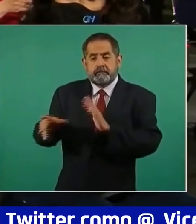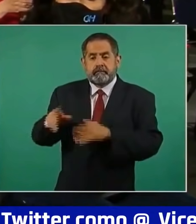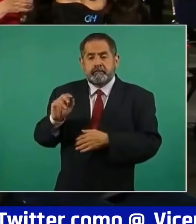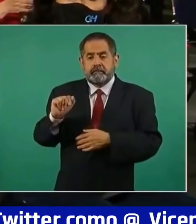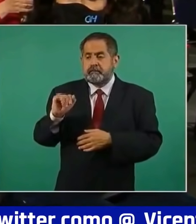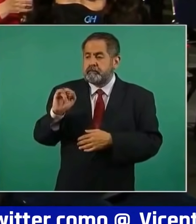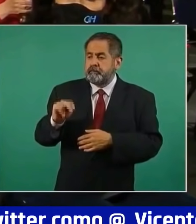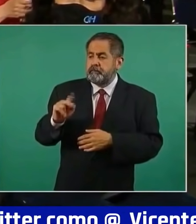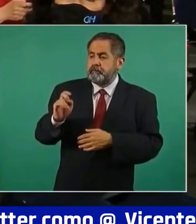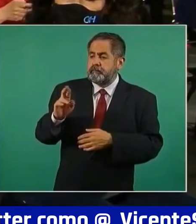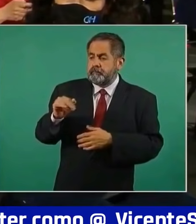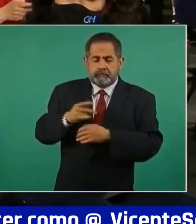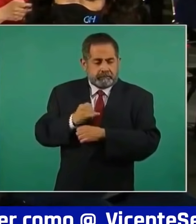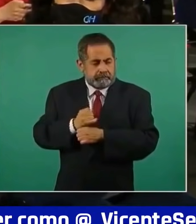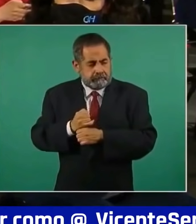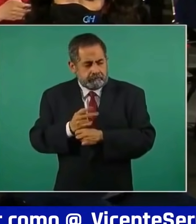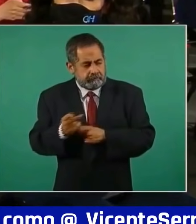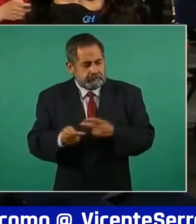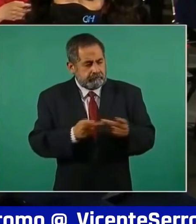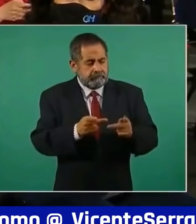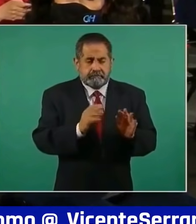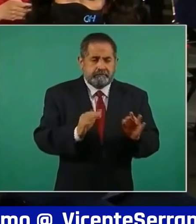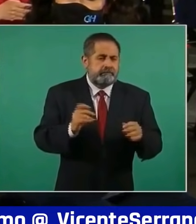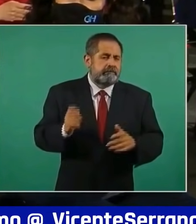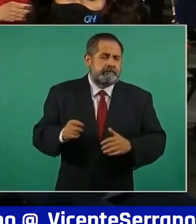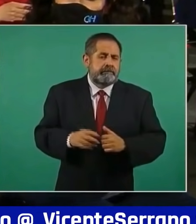reportaje referente a eso y